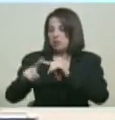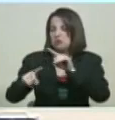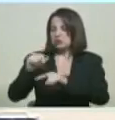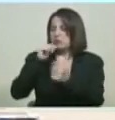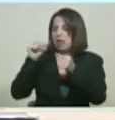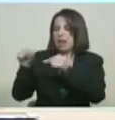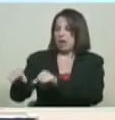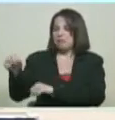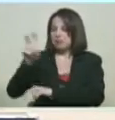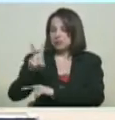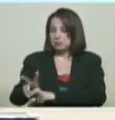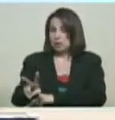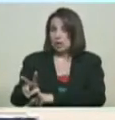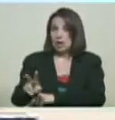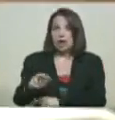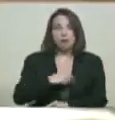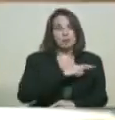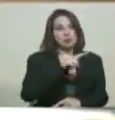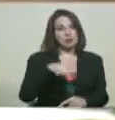paz